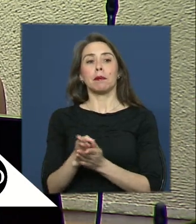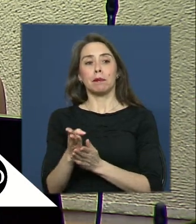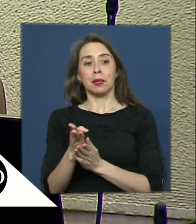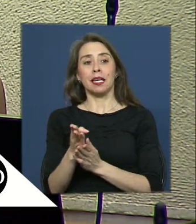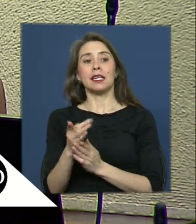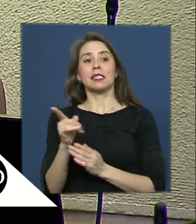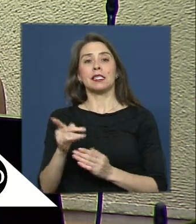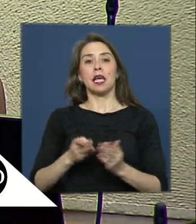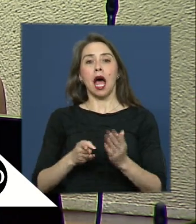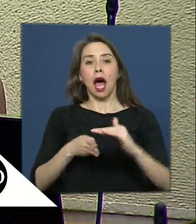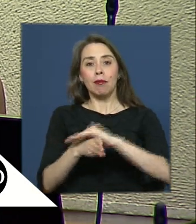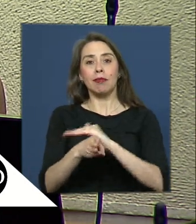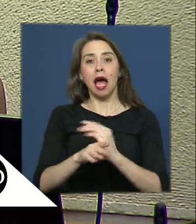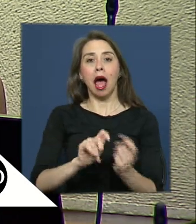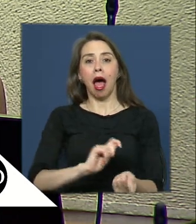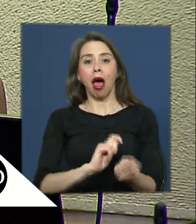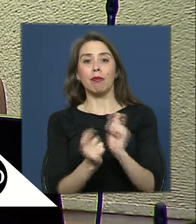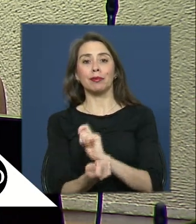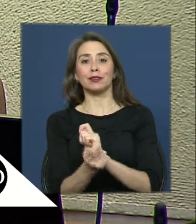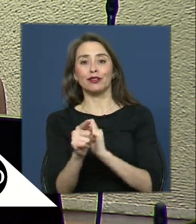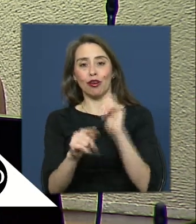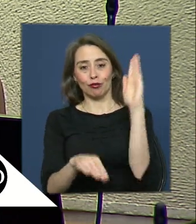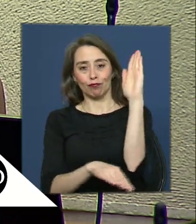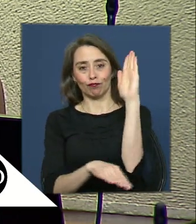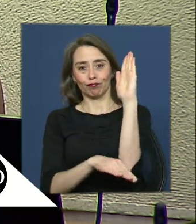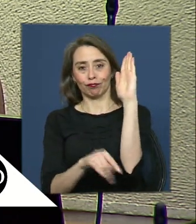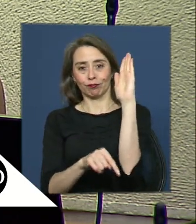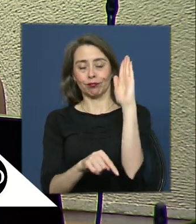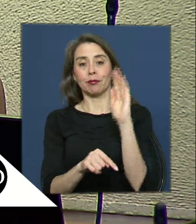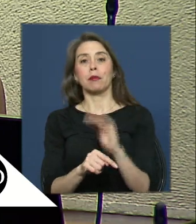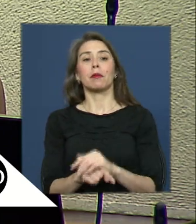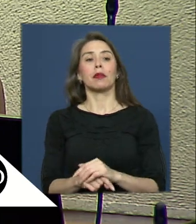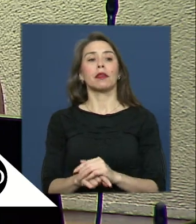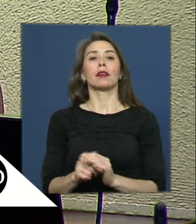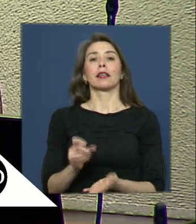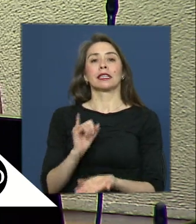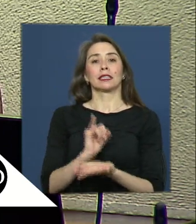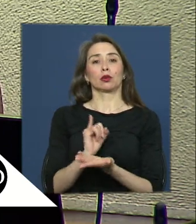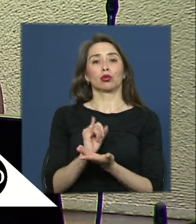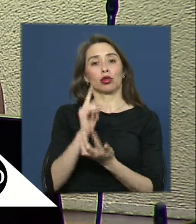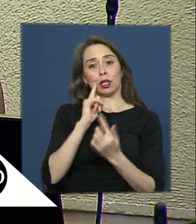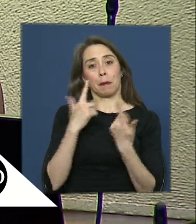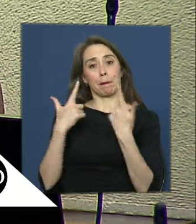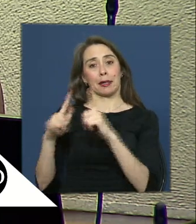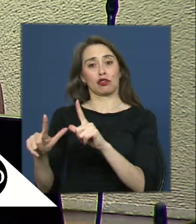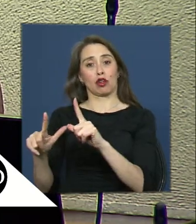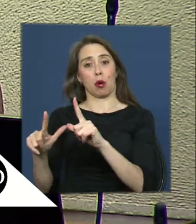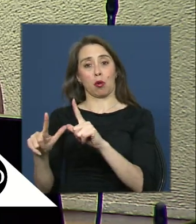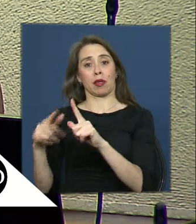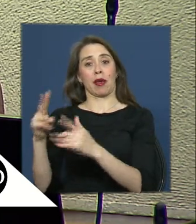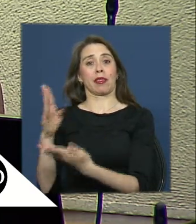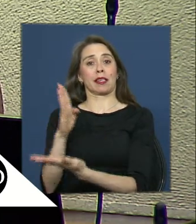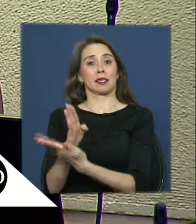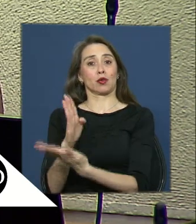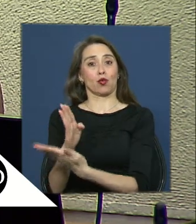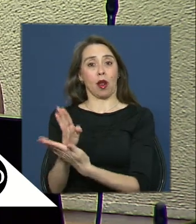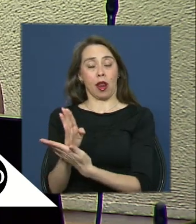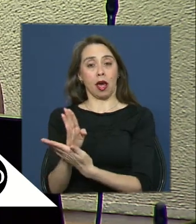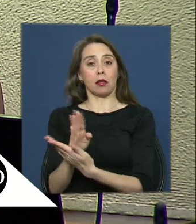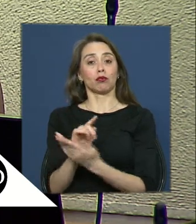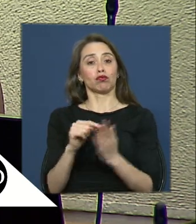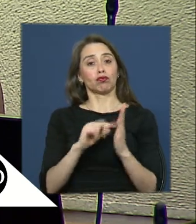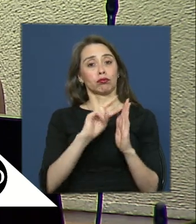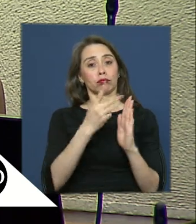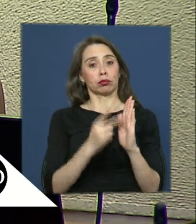transición. Hay algunos perfeccionamientos también a las personas jurídicas educacionales que son interesantes. Hoy día,